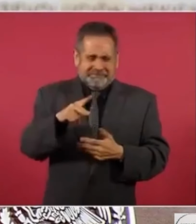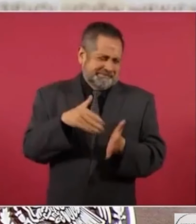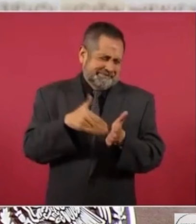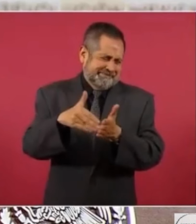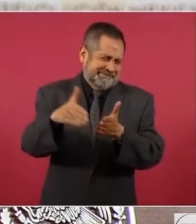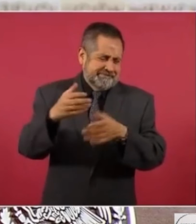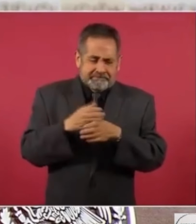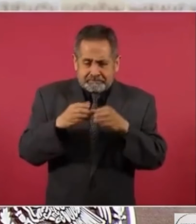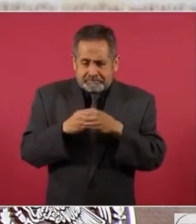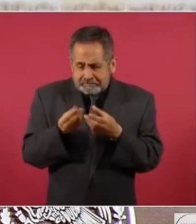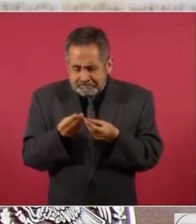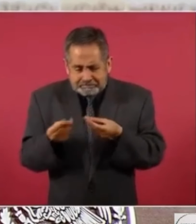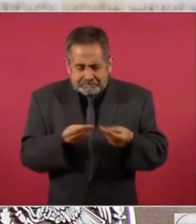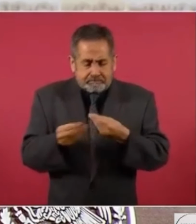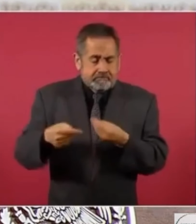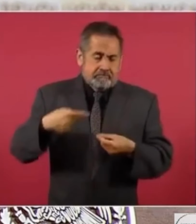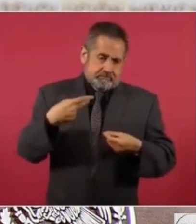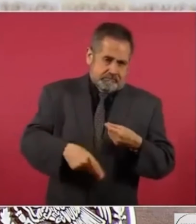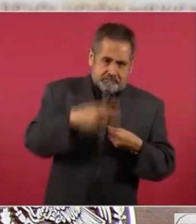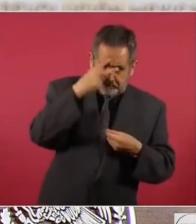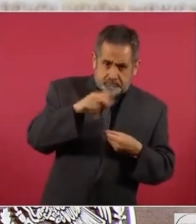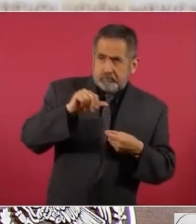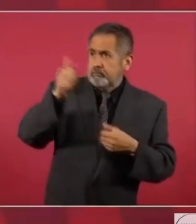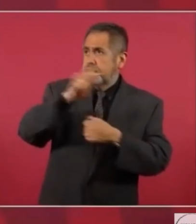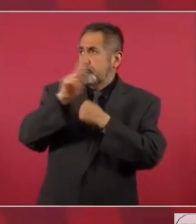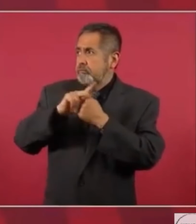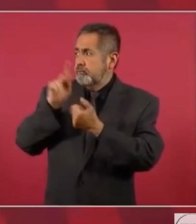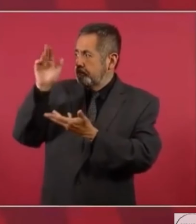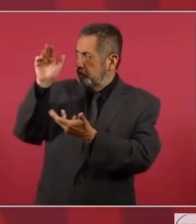arqueológicas, tanto en México como en el extranjero.